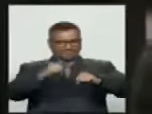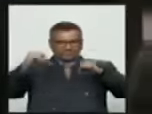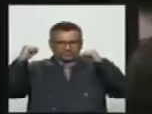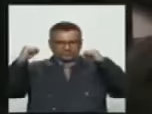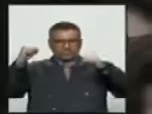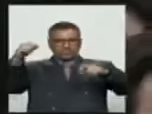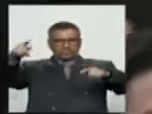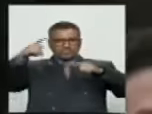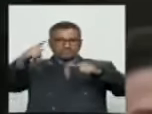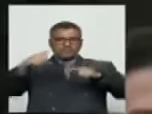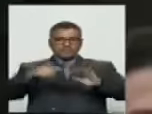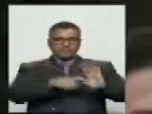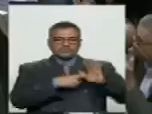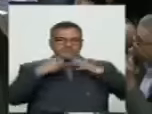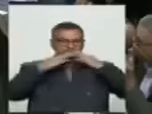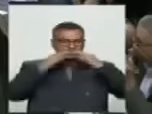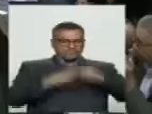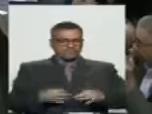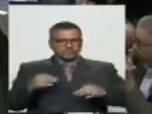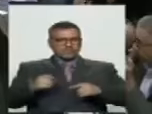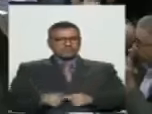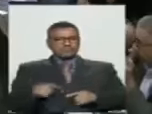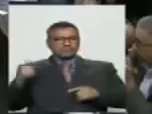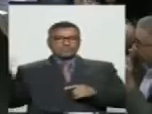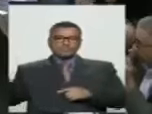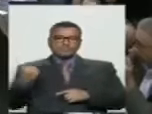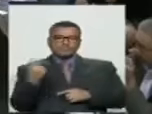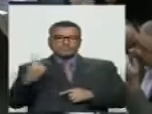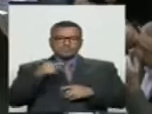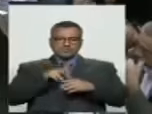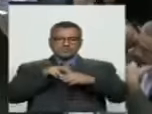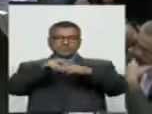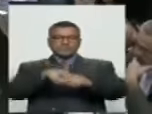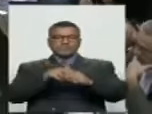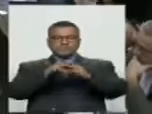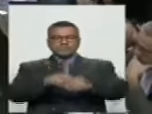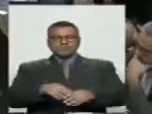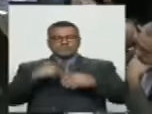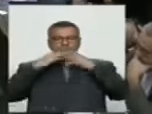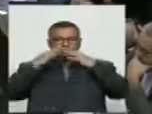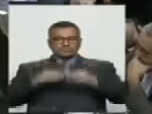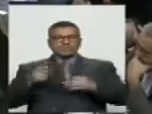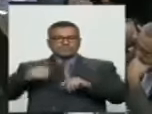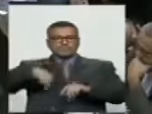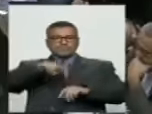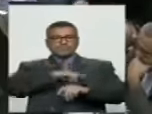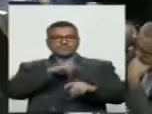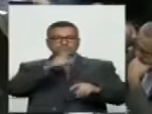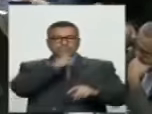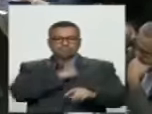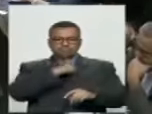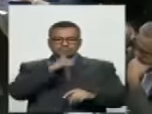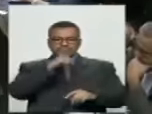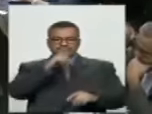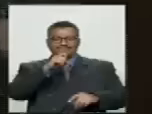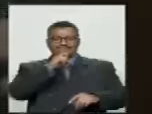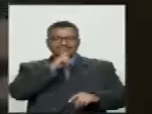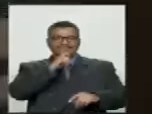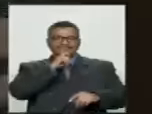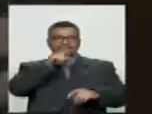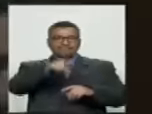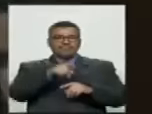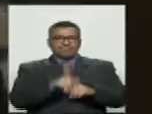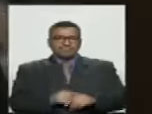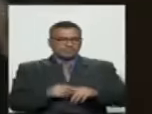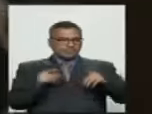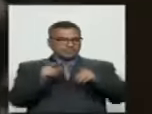su fortaleza, su convicción de garantizar y traernos a puerto seguro en todas estas semanas de dificultades, de sus